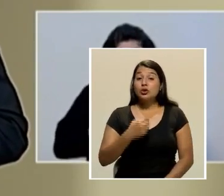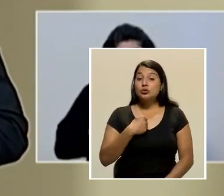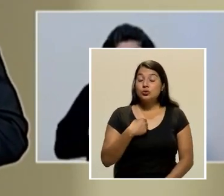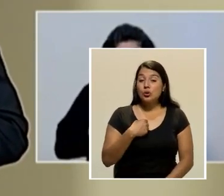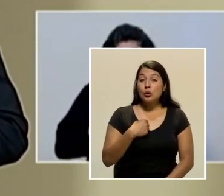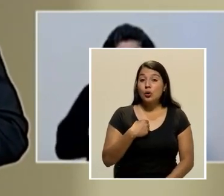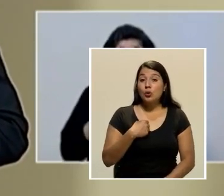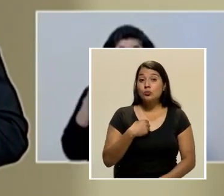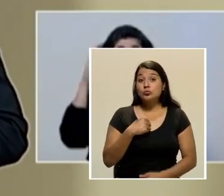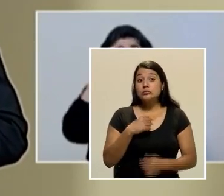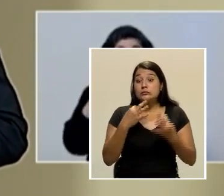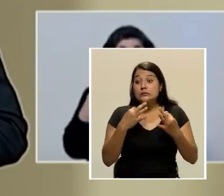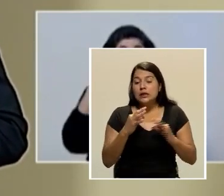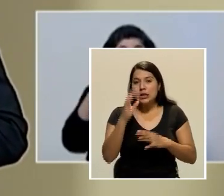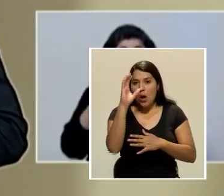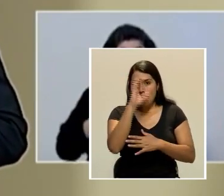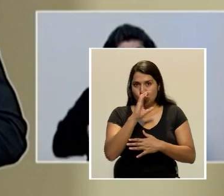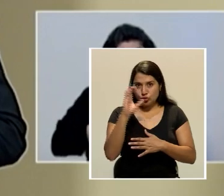juntos.